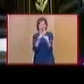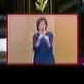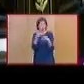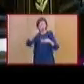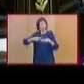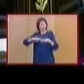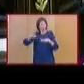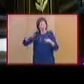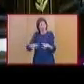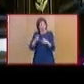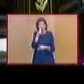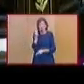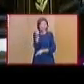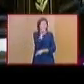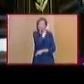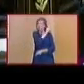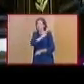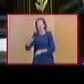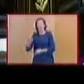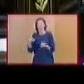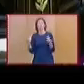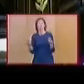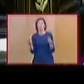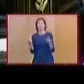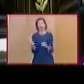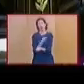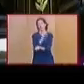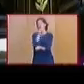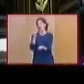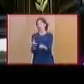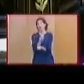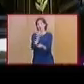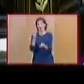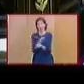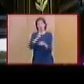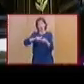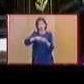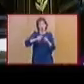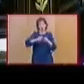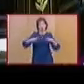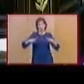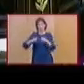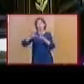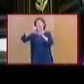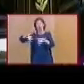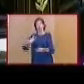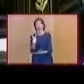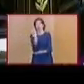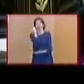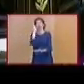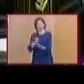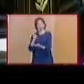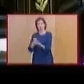el empleo. El empleo genera cotizaciones sociales, el empleo sirve para mantener y mejorar las pensiones y el empleo